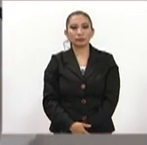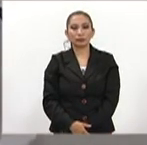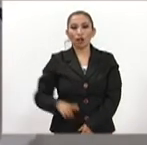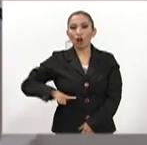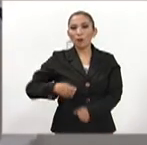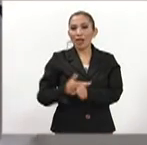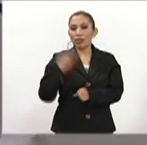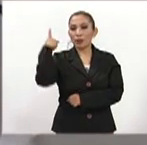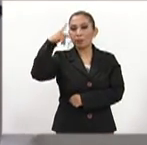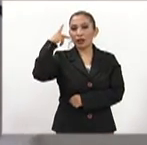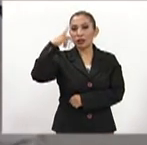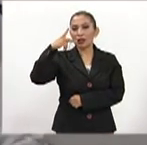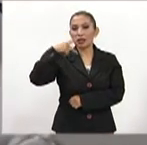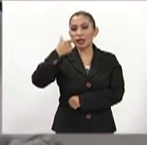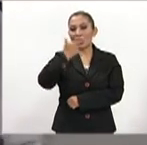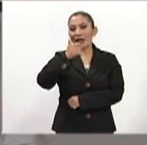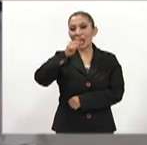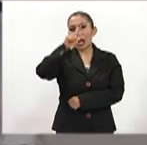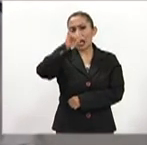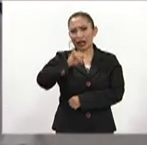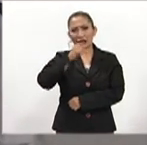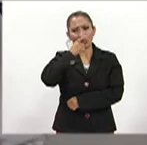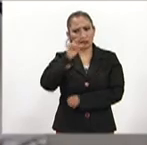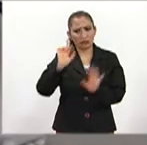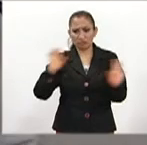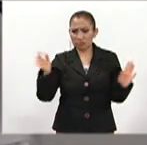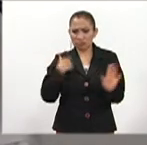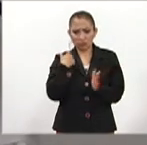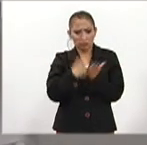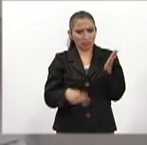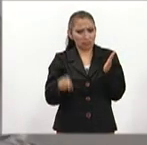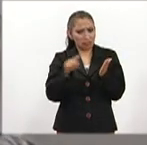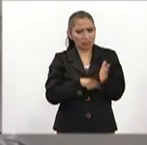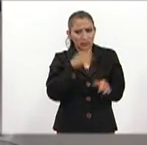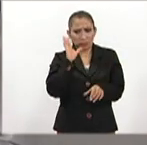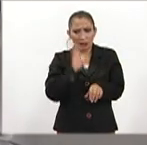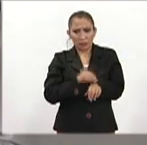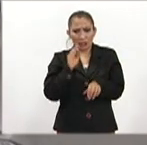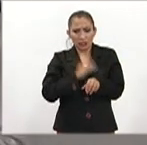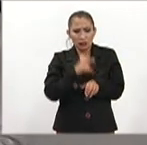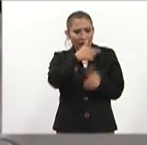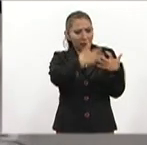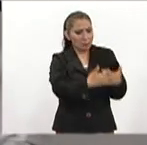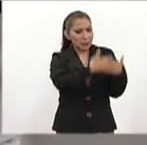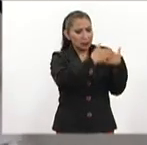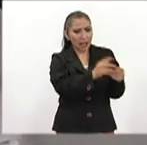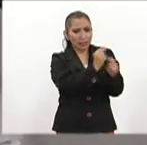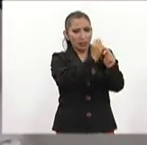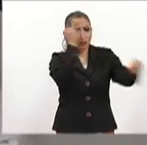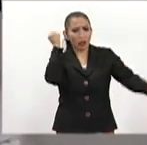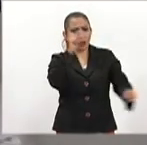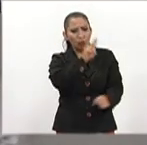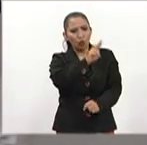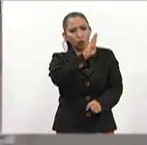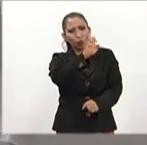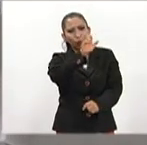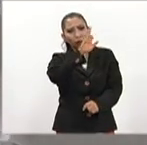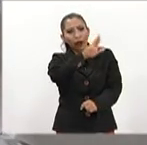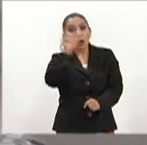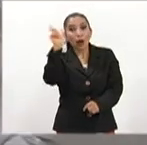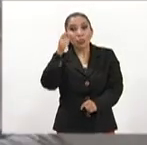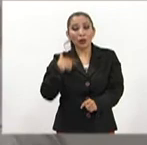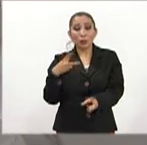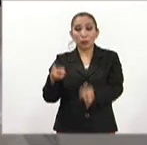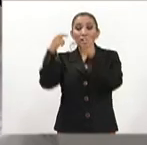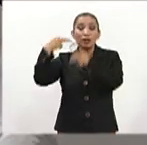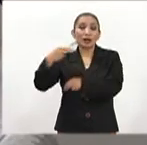El gobernador de Puebla, Antonio Gali, aclaró que no le han suspendido el permiso de operación a la empresa de transporte privado Uber tras el